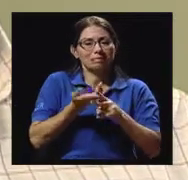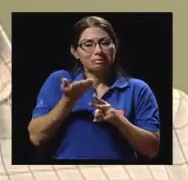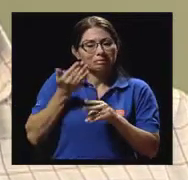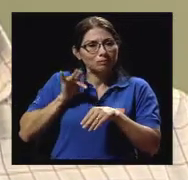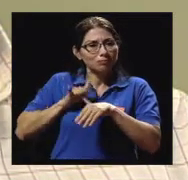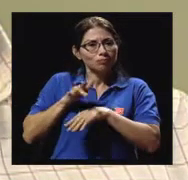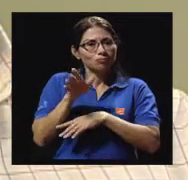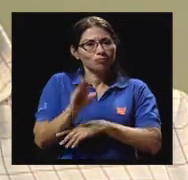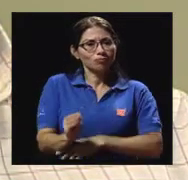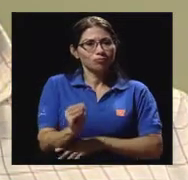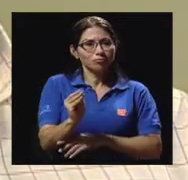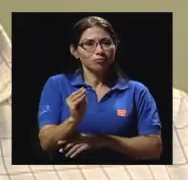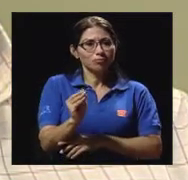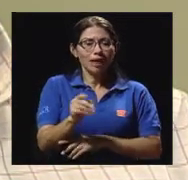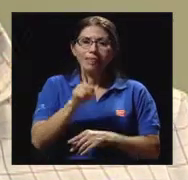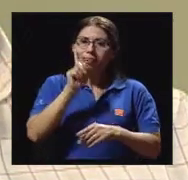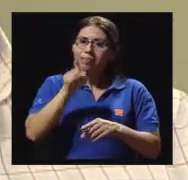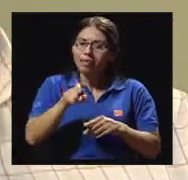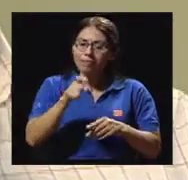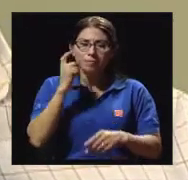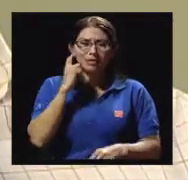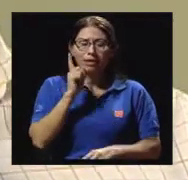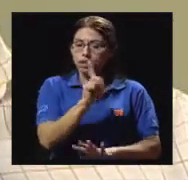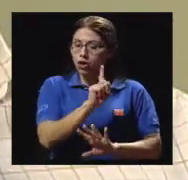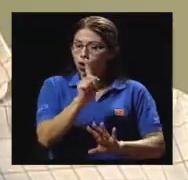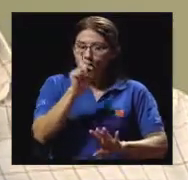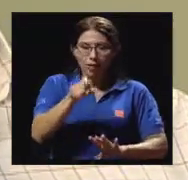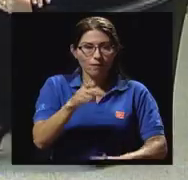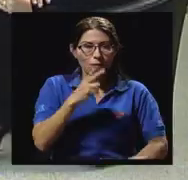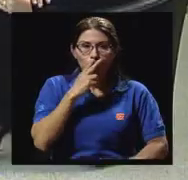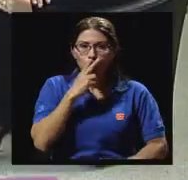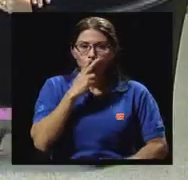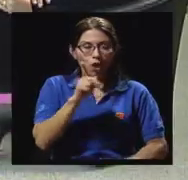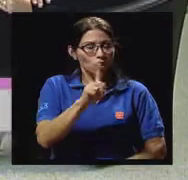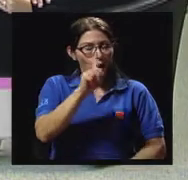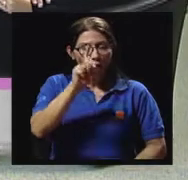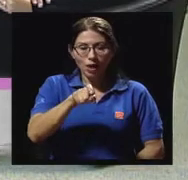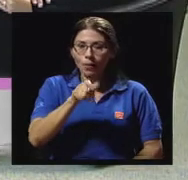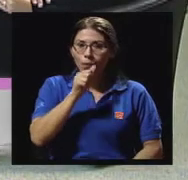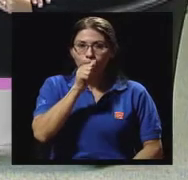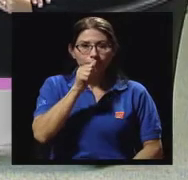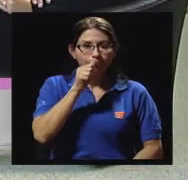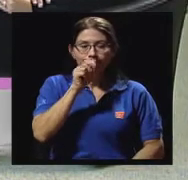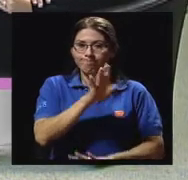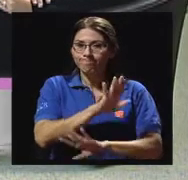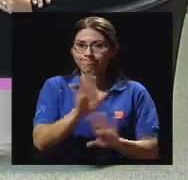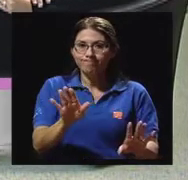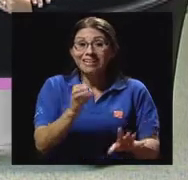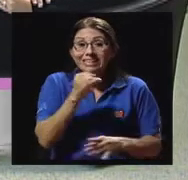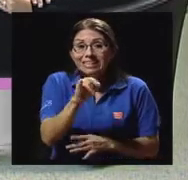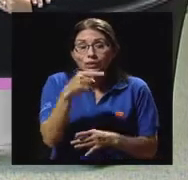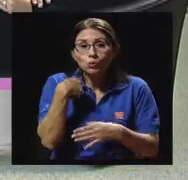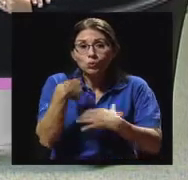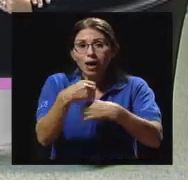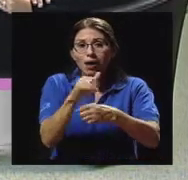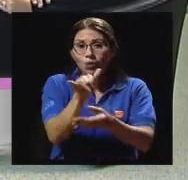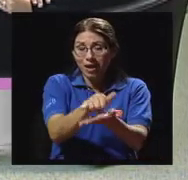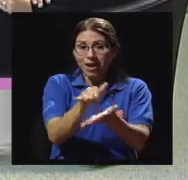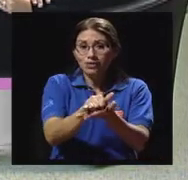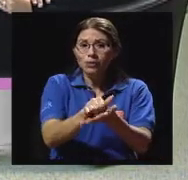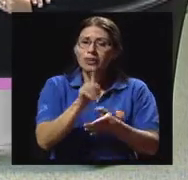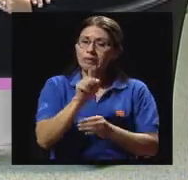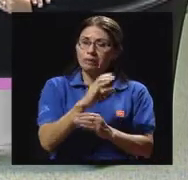que pensar, no debo de consumir nicotina, no debo de consumir cocaína, o si lo hago,